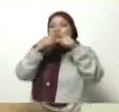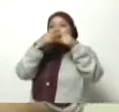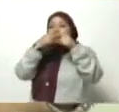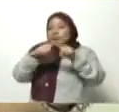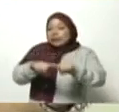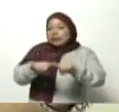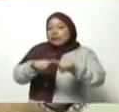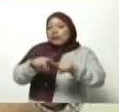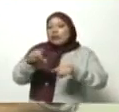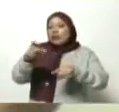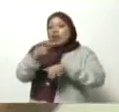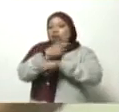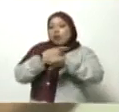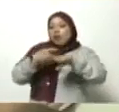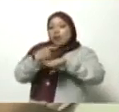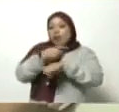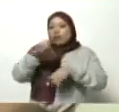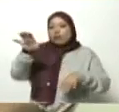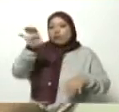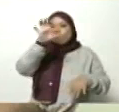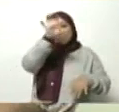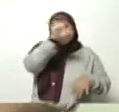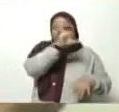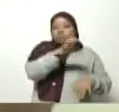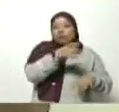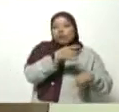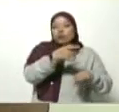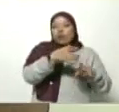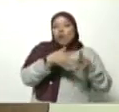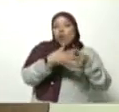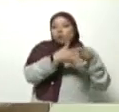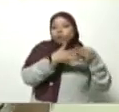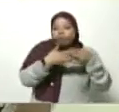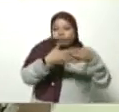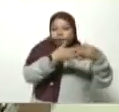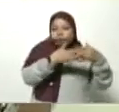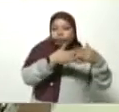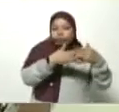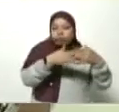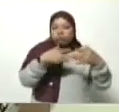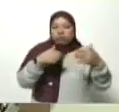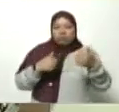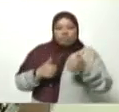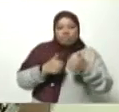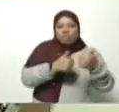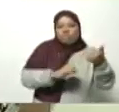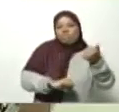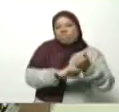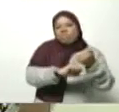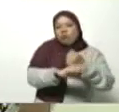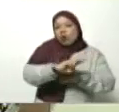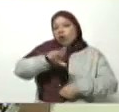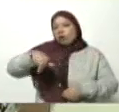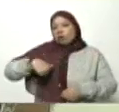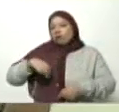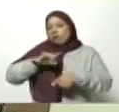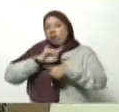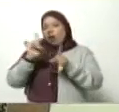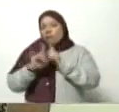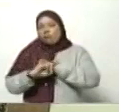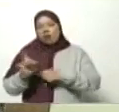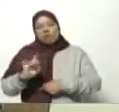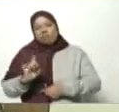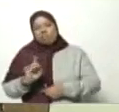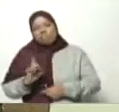Si le hacen caso a Estados Unidos o no le hacen caso. Ahora, nosotros no vamos a cambiar por eso, ¿ves? Estados Unidos no